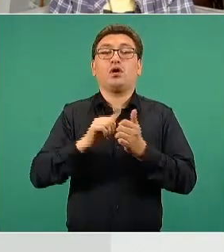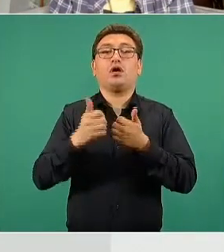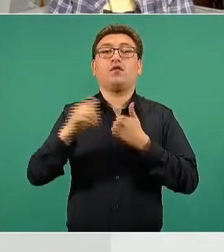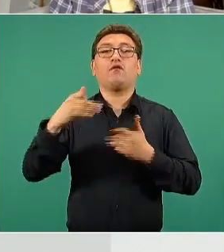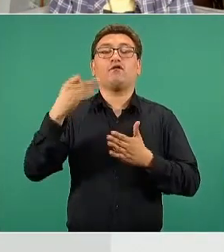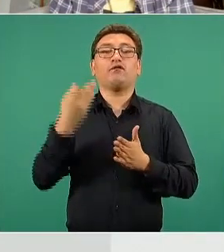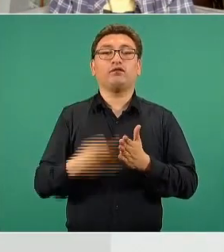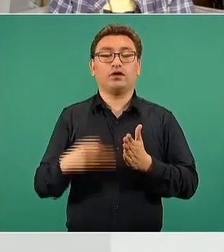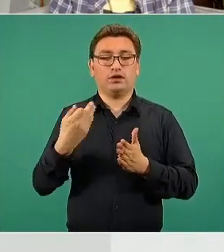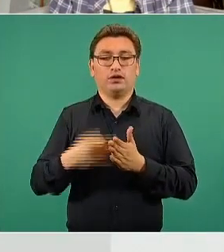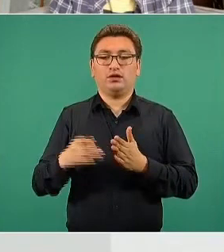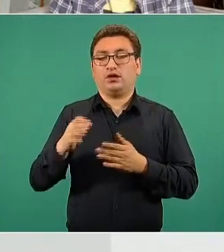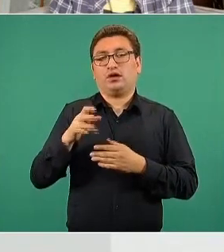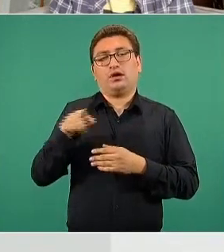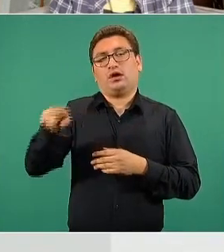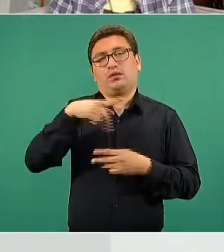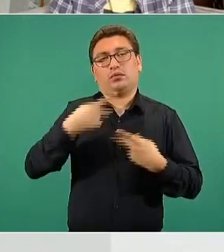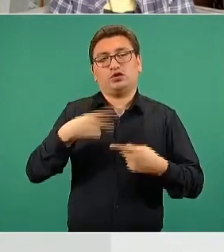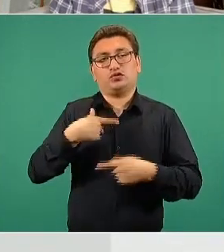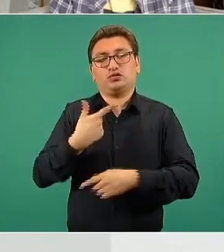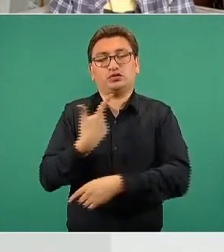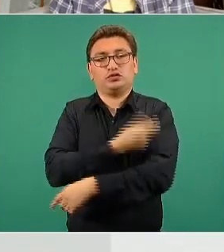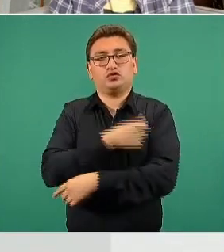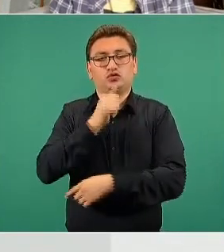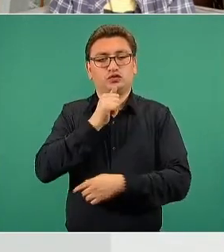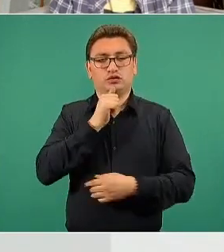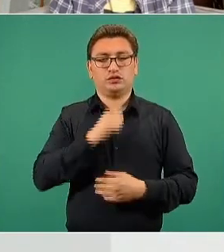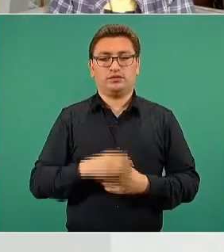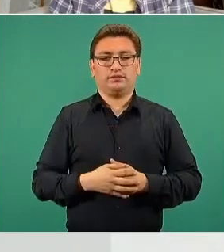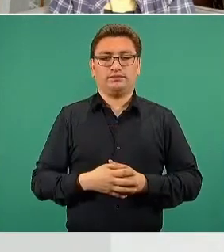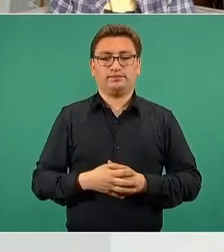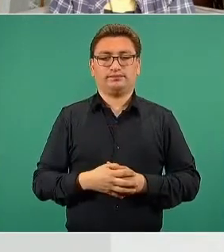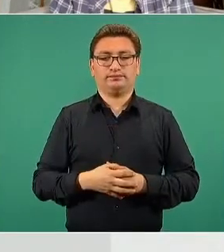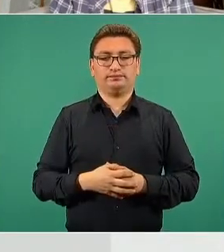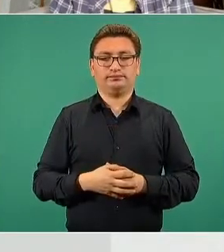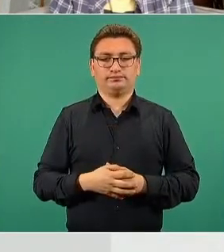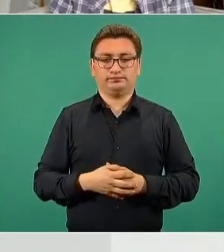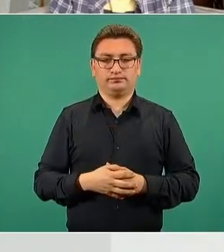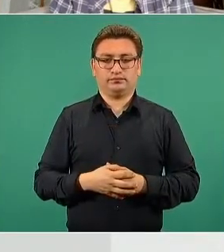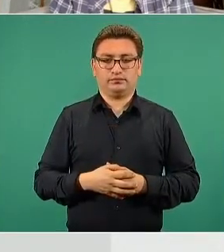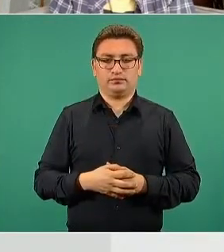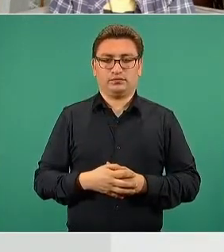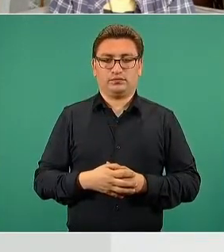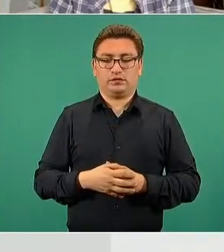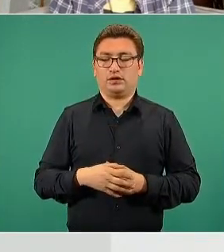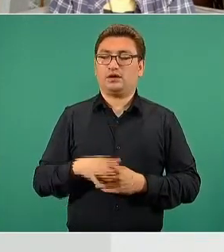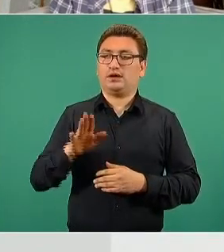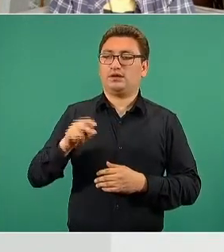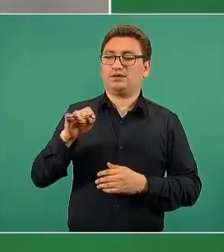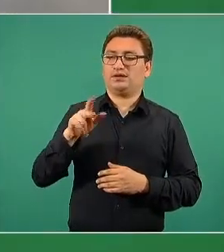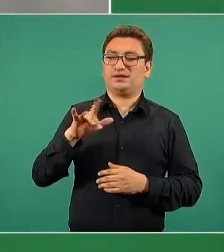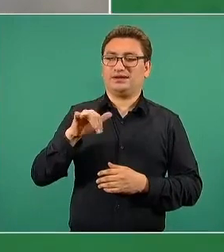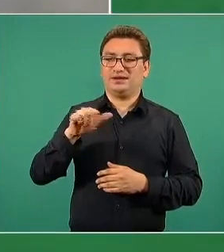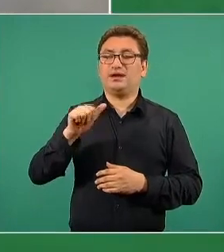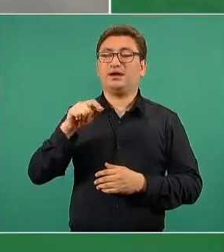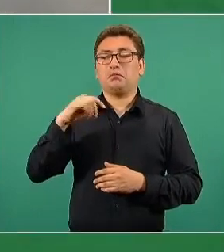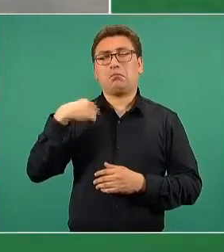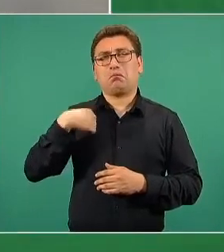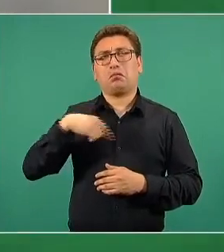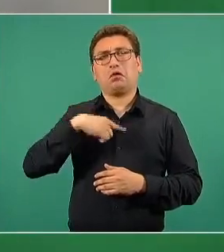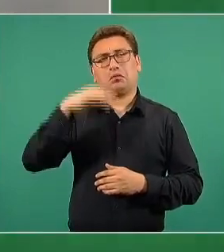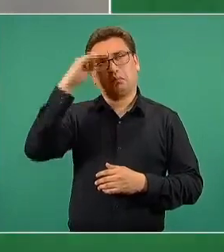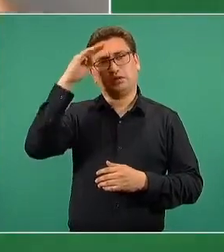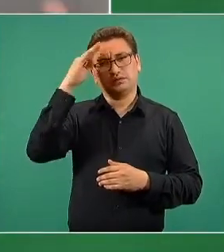que por cualquier circunstancia no se aplicaron la vacuna. Pues mira, pensando, Natalia, en